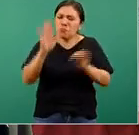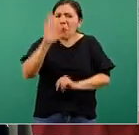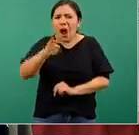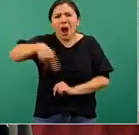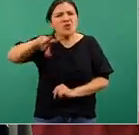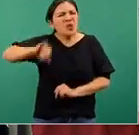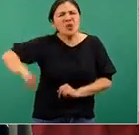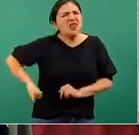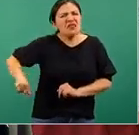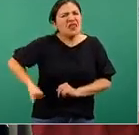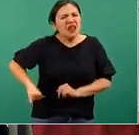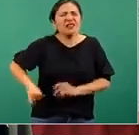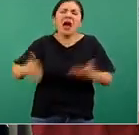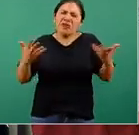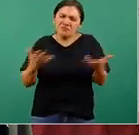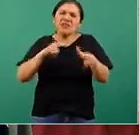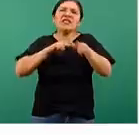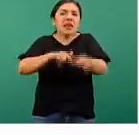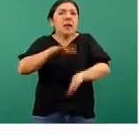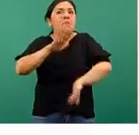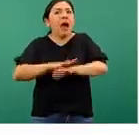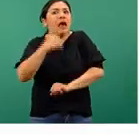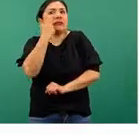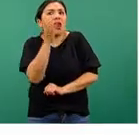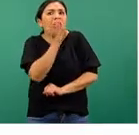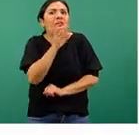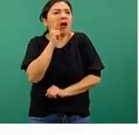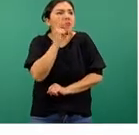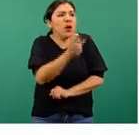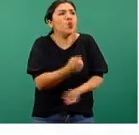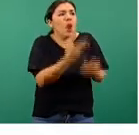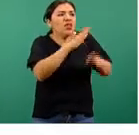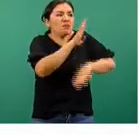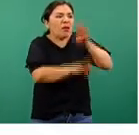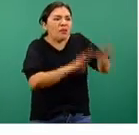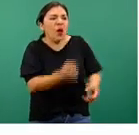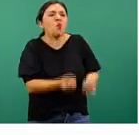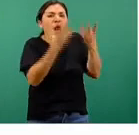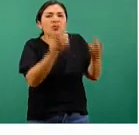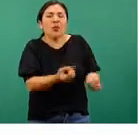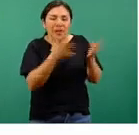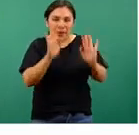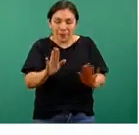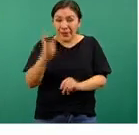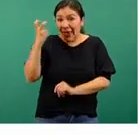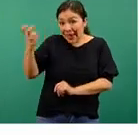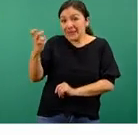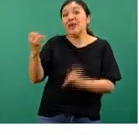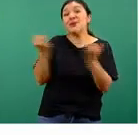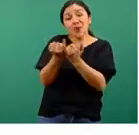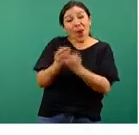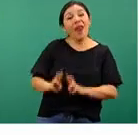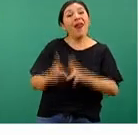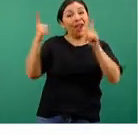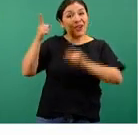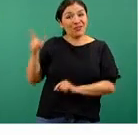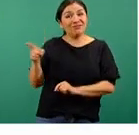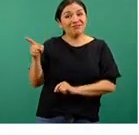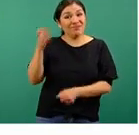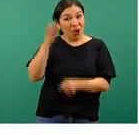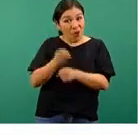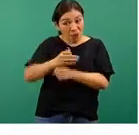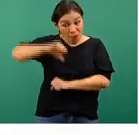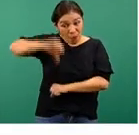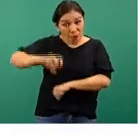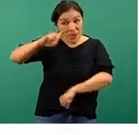interesados en esto, siguen interesados en los casos y las defunciones. Les comentamos que esta es una cifra récord. Hoy hemos llegado al